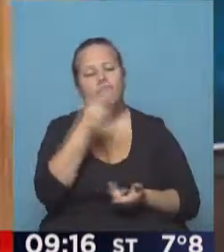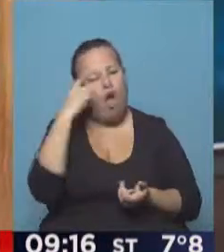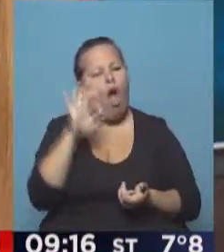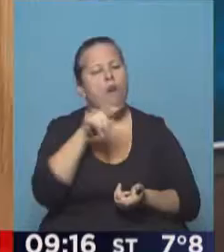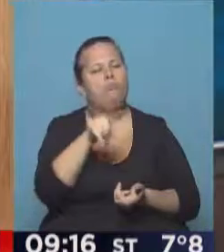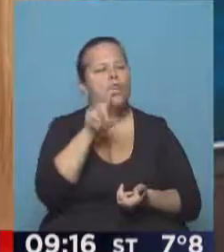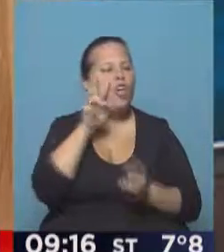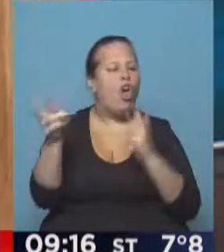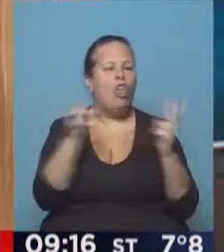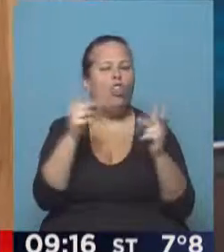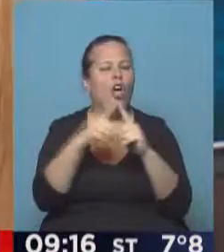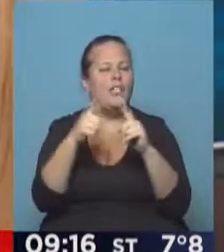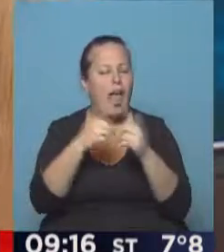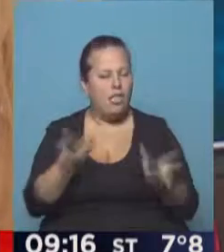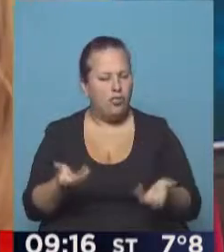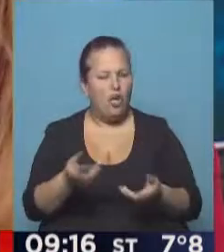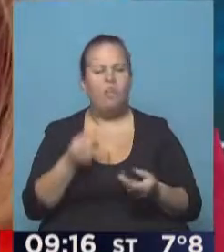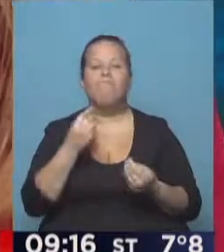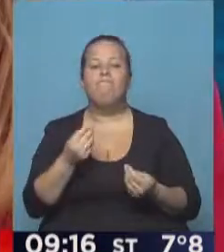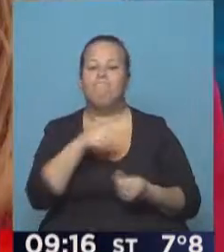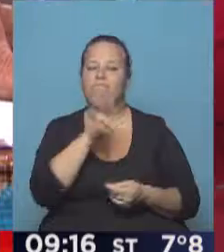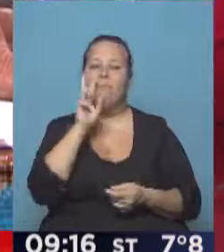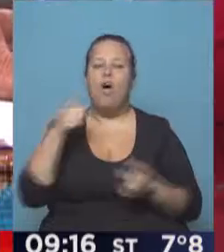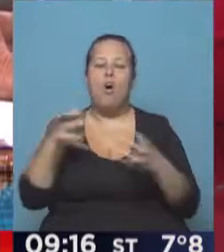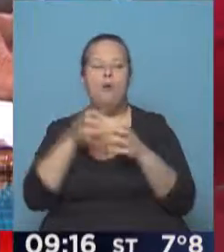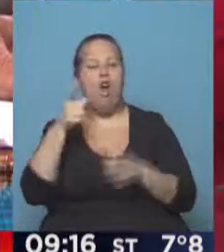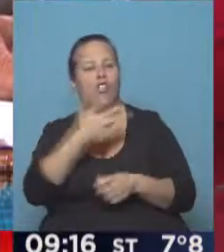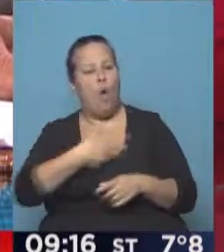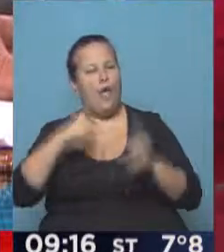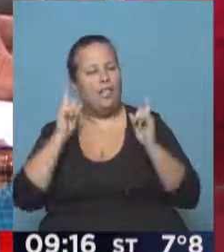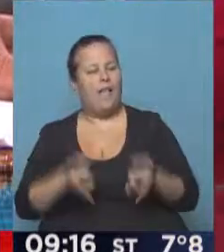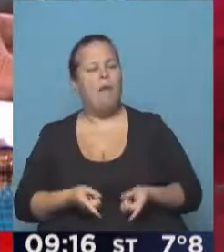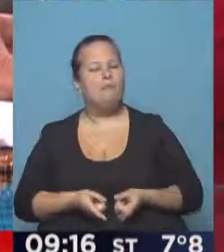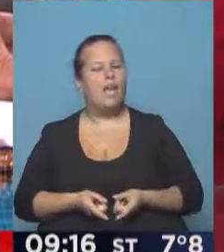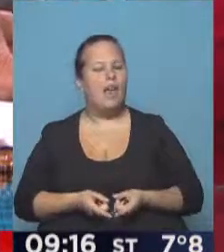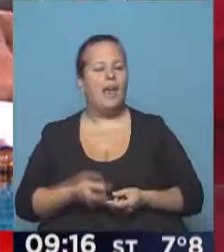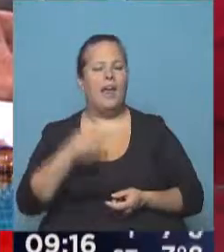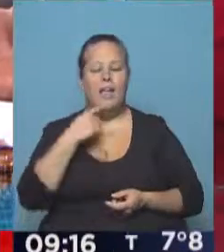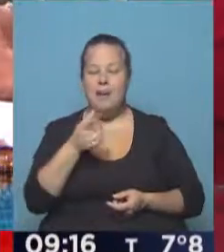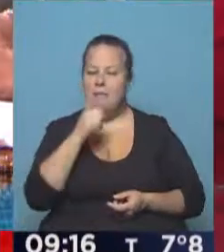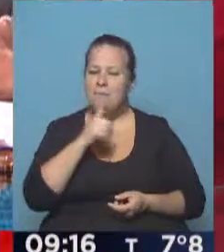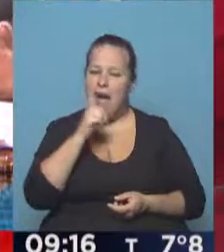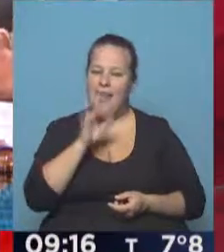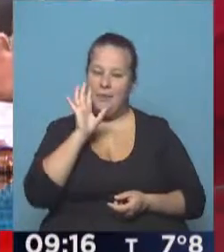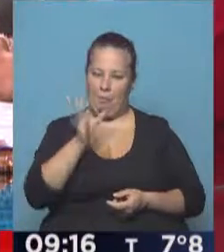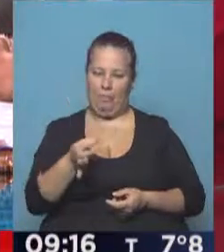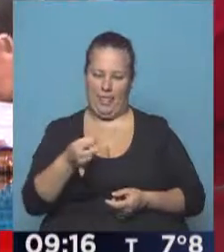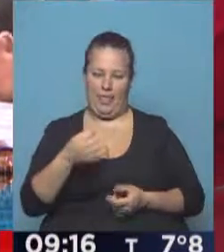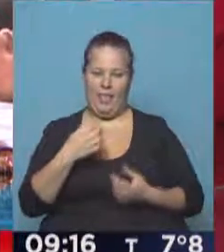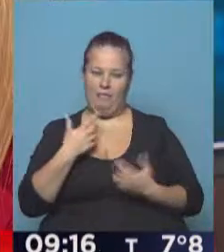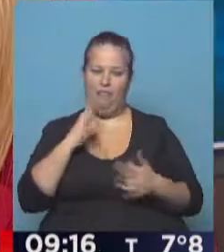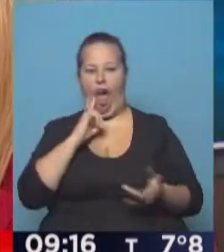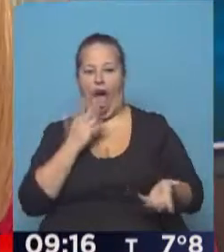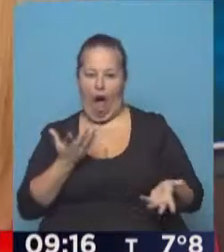ve en esa relación? Y lo que ve la oposición también, que pareciera sentirse realmente